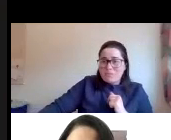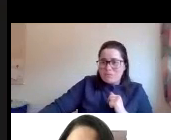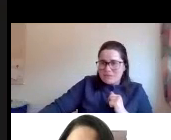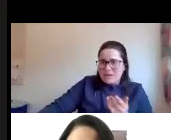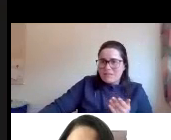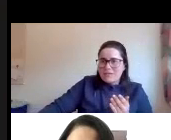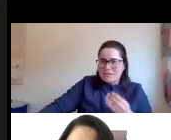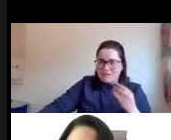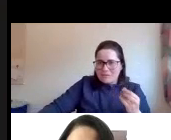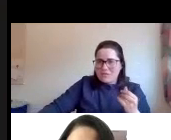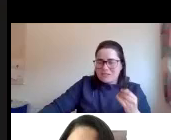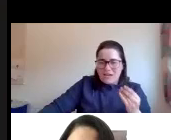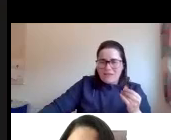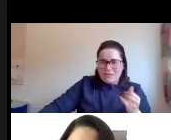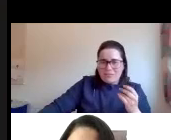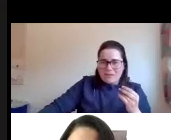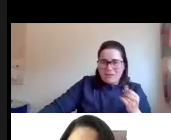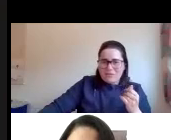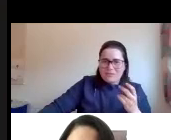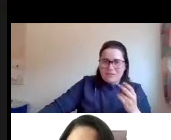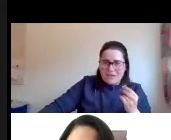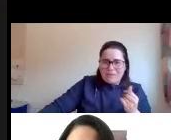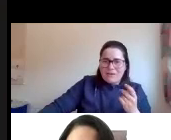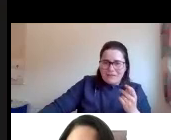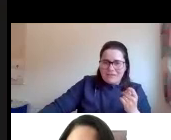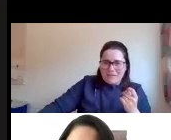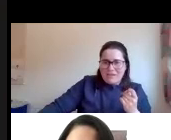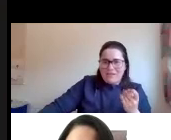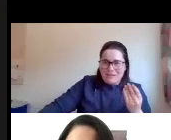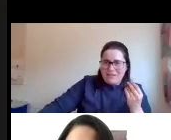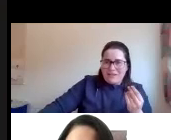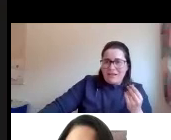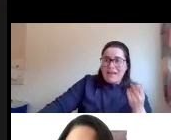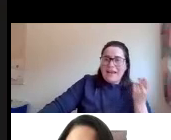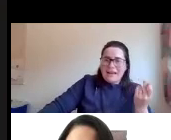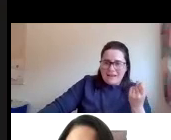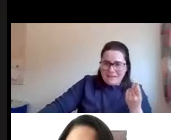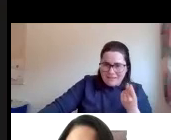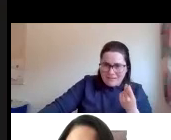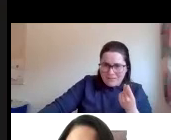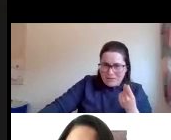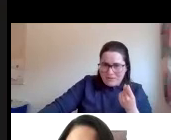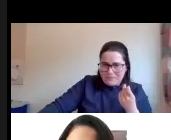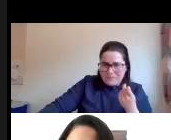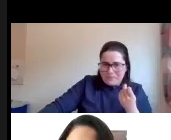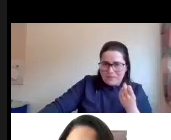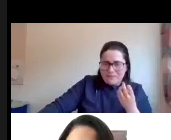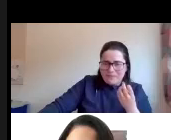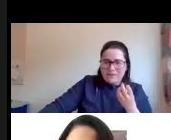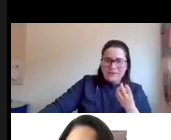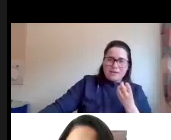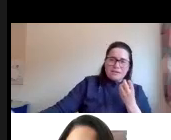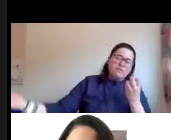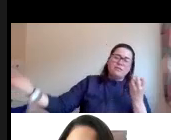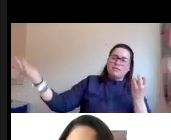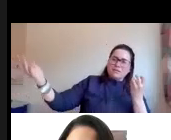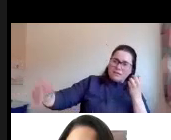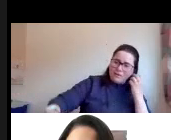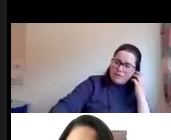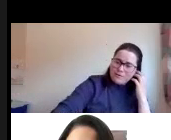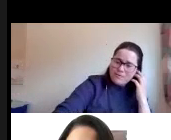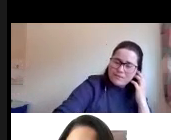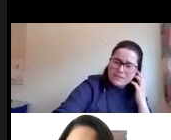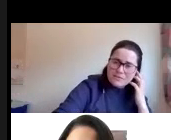¿verdad? Superficialmente se ve entonces ya el fitoplancton, se ve se ve el alga que se puede ver, ¿sí? Entonces,